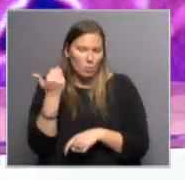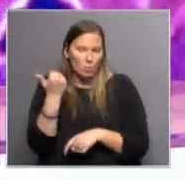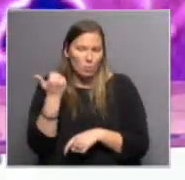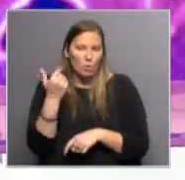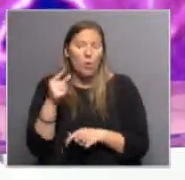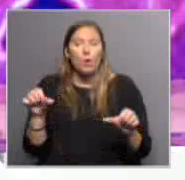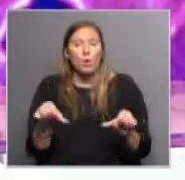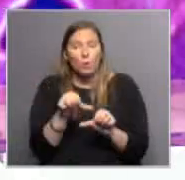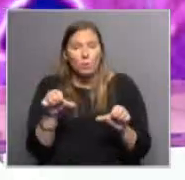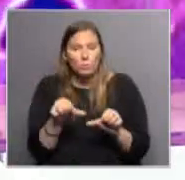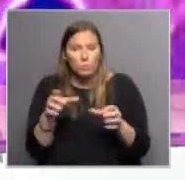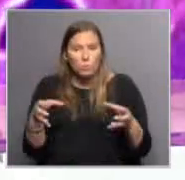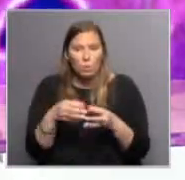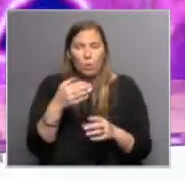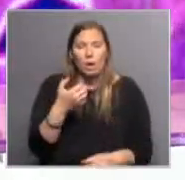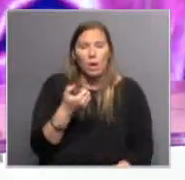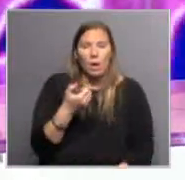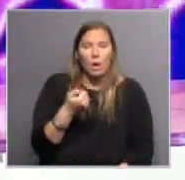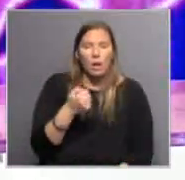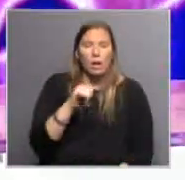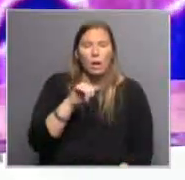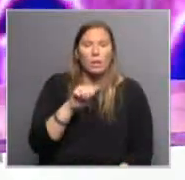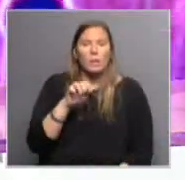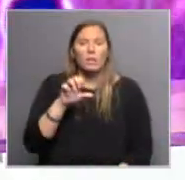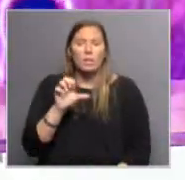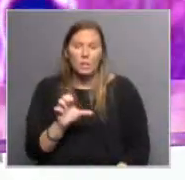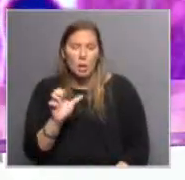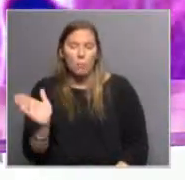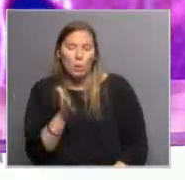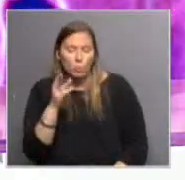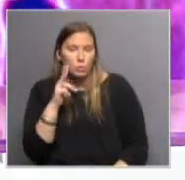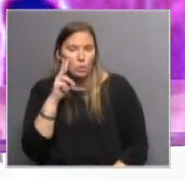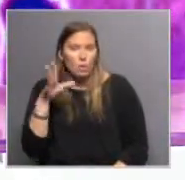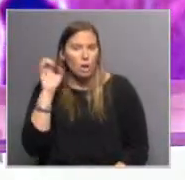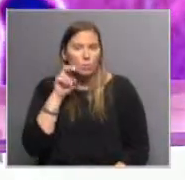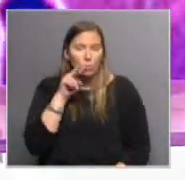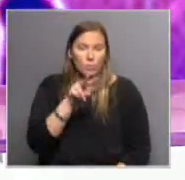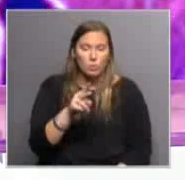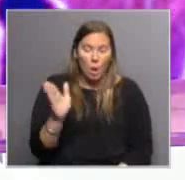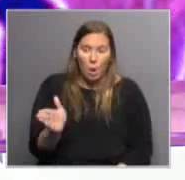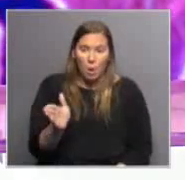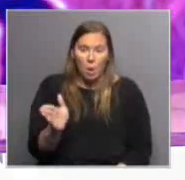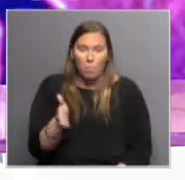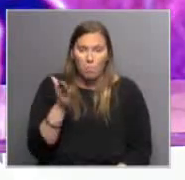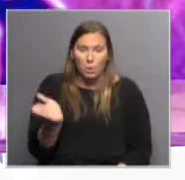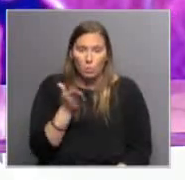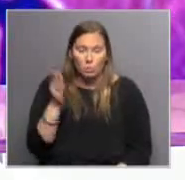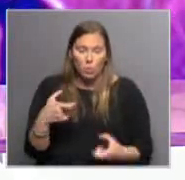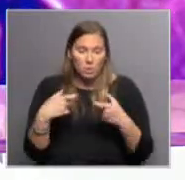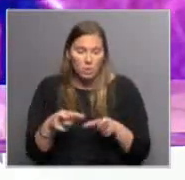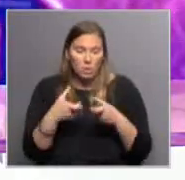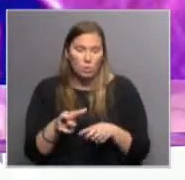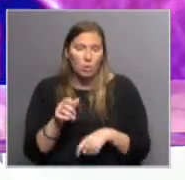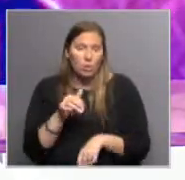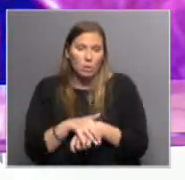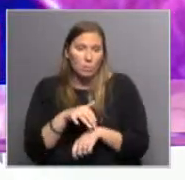fue realizado junto a A&E Producciones Audiovisuales. Y les cuento que la producción del disco Intenso de Gualicho estuvo a cargo